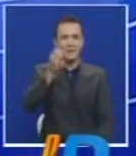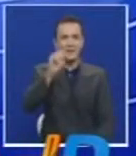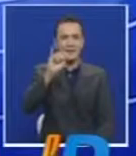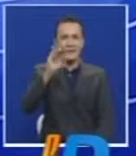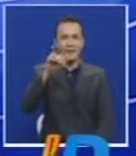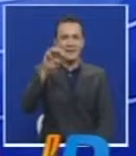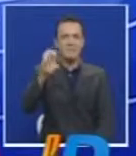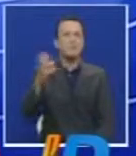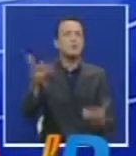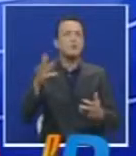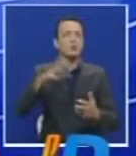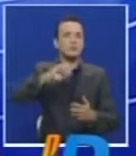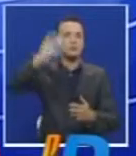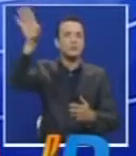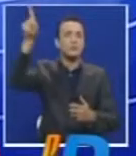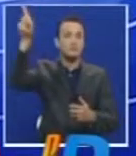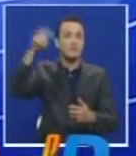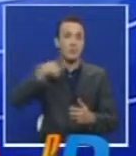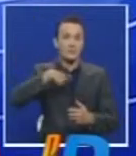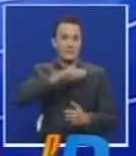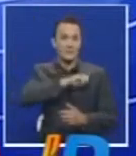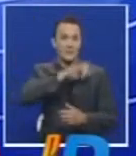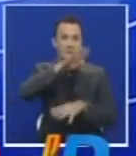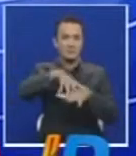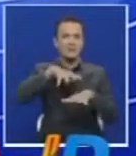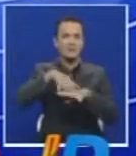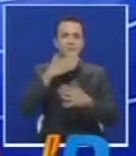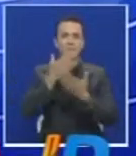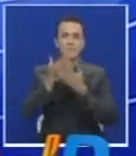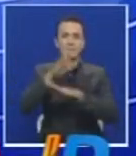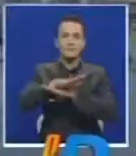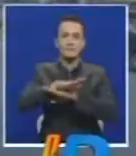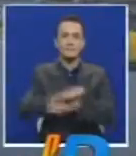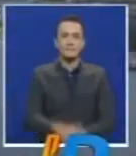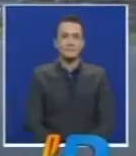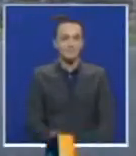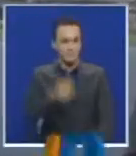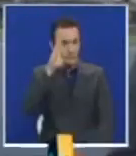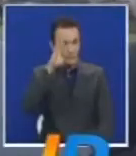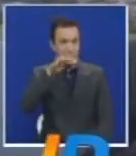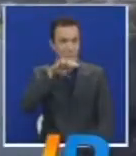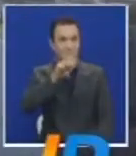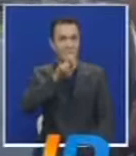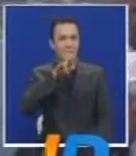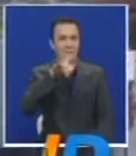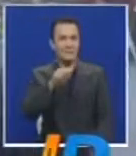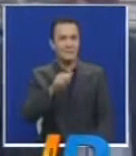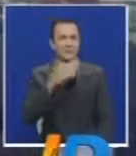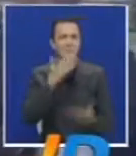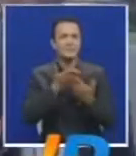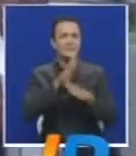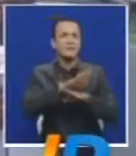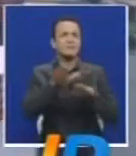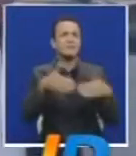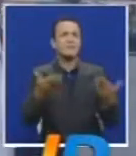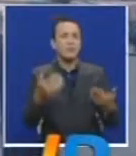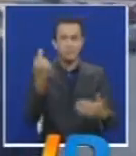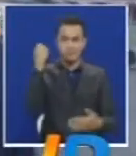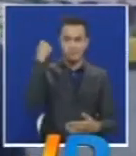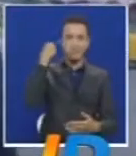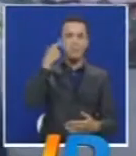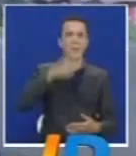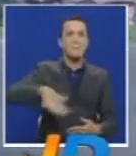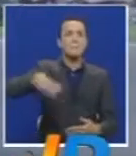que se encuentra desde Barcelona, España. Jaime, buenas tardes. María Fernanda, hola, buena tarde, ¿qué tal? A mis espaldas,